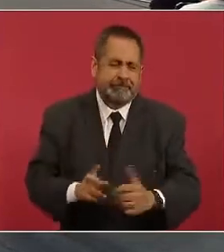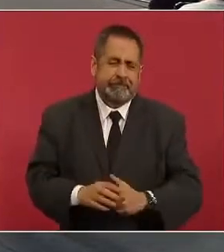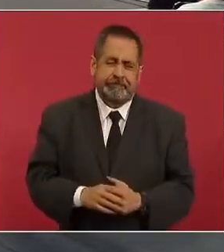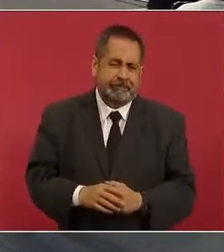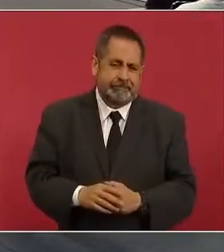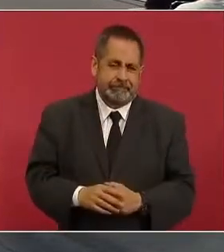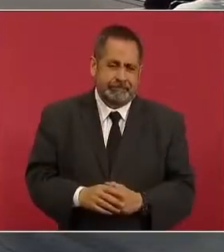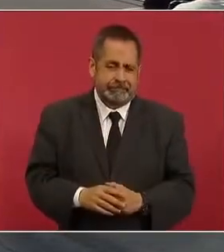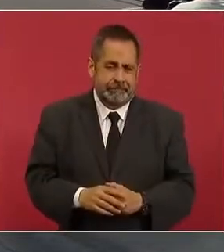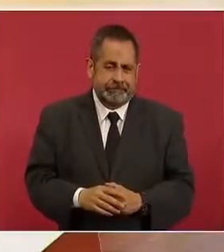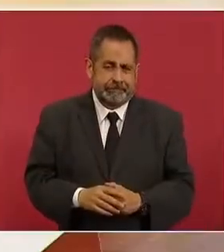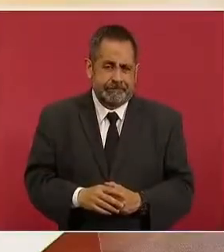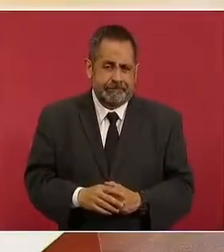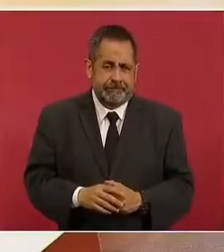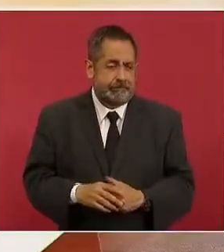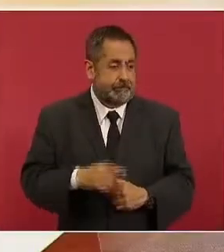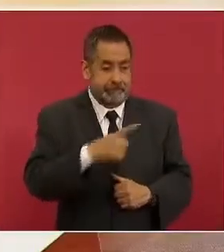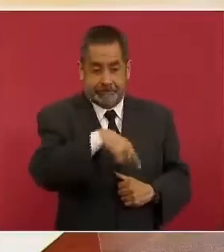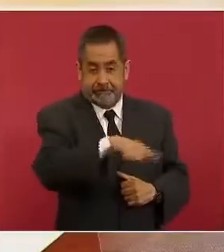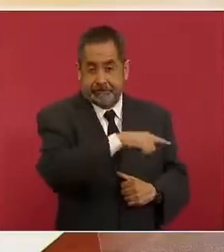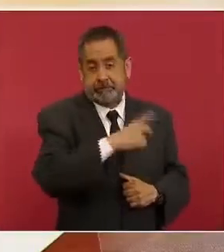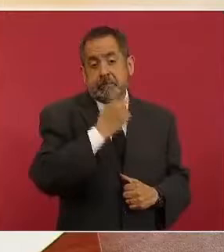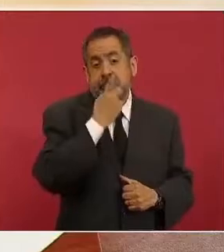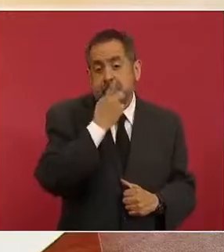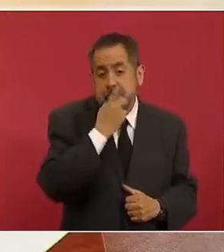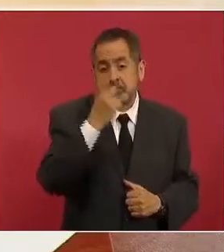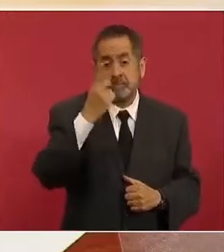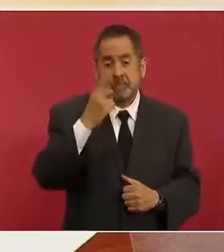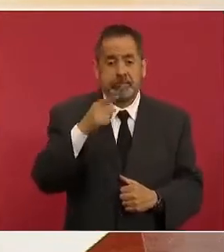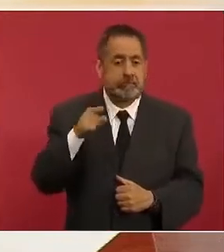y que no estamos